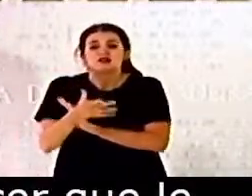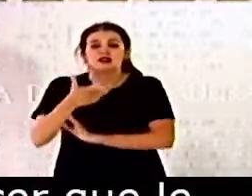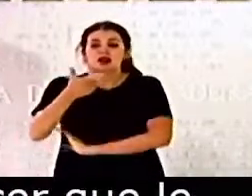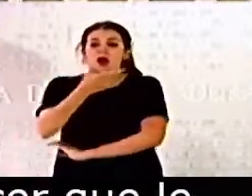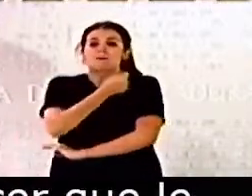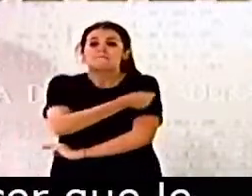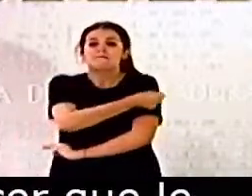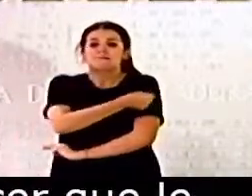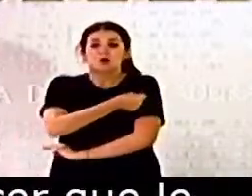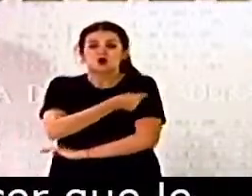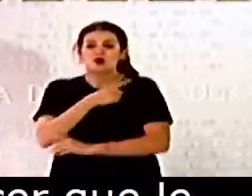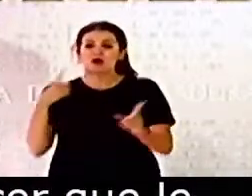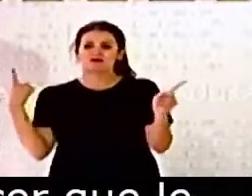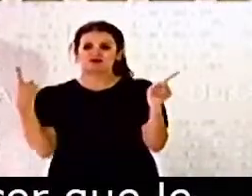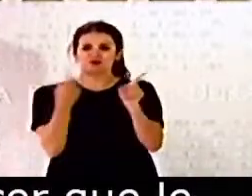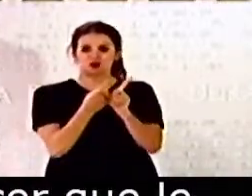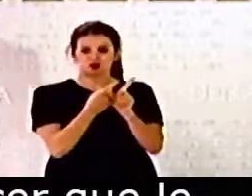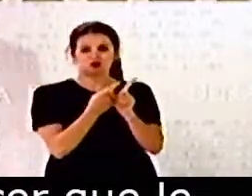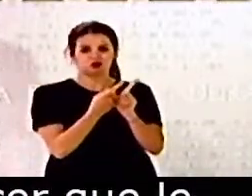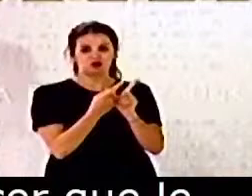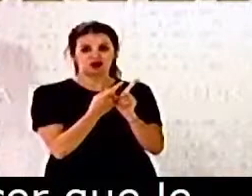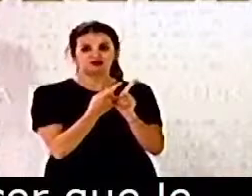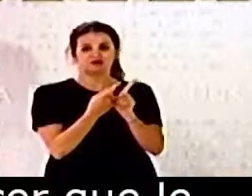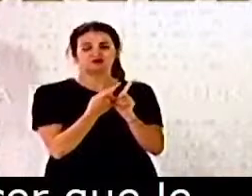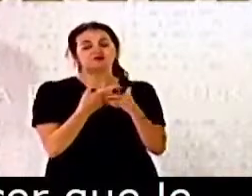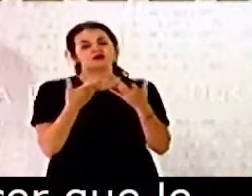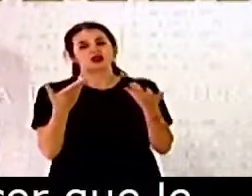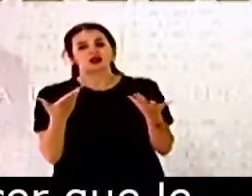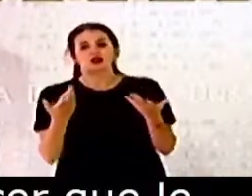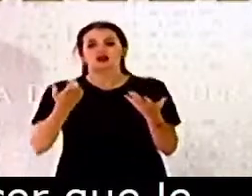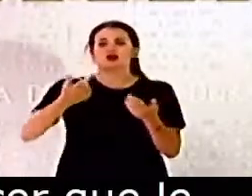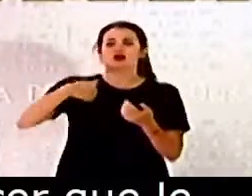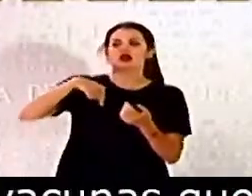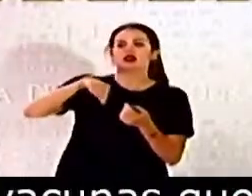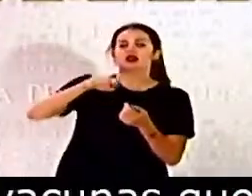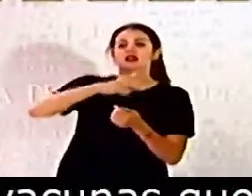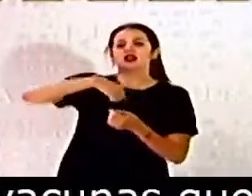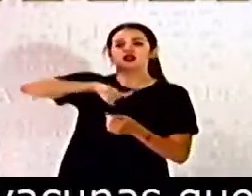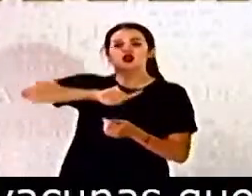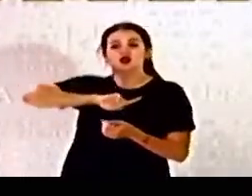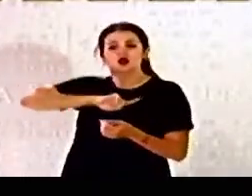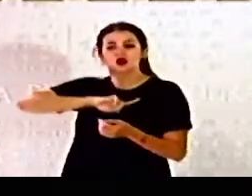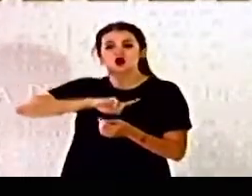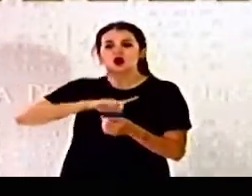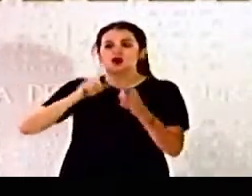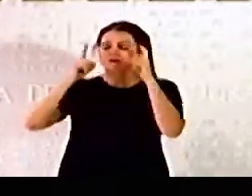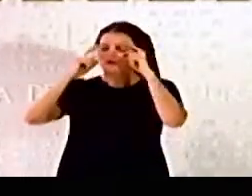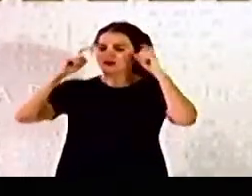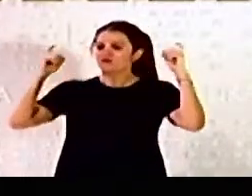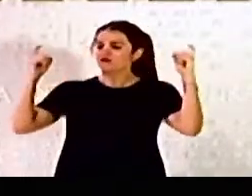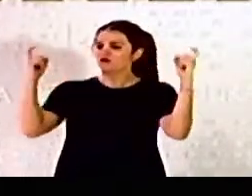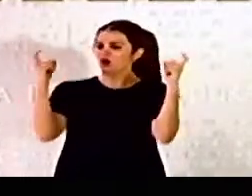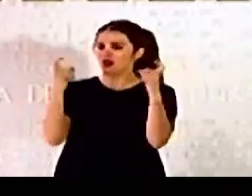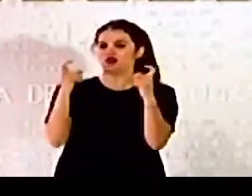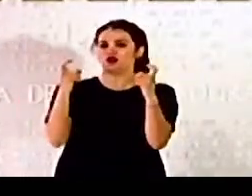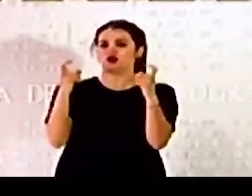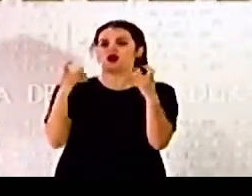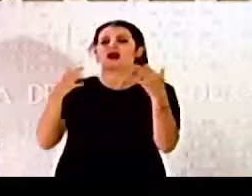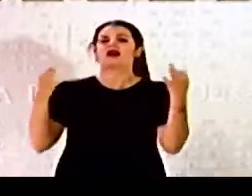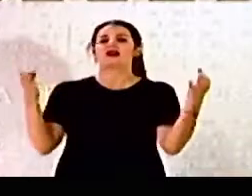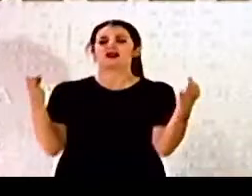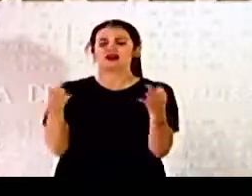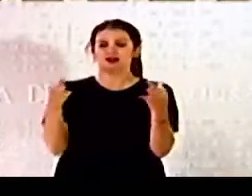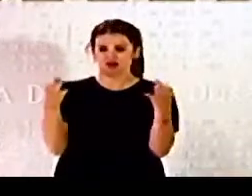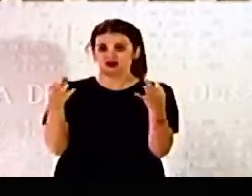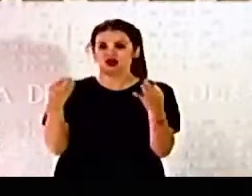poniendo. Por eso creo que tenemos que centrar todos nuestros esfuerzos ahora en bajar las